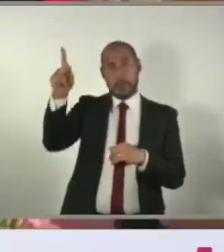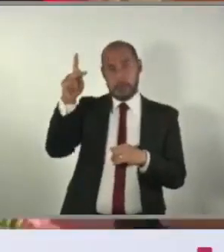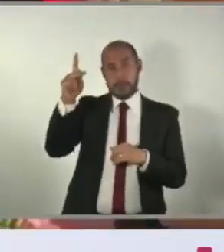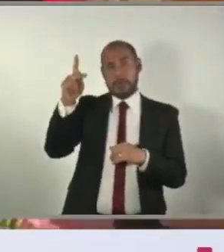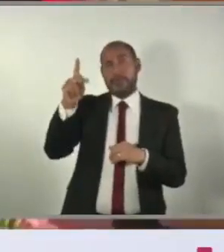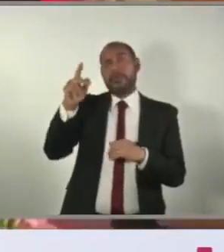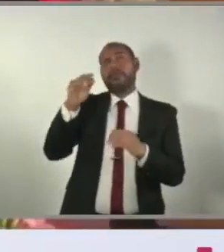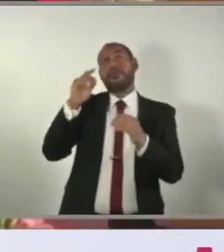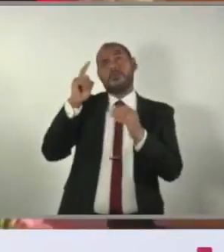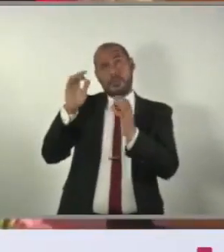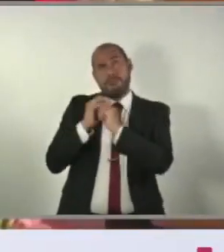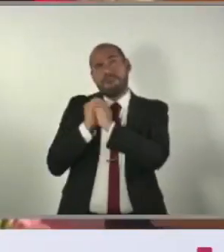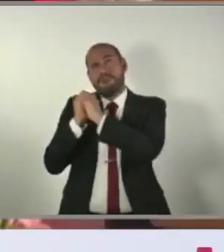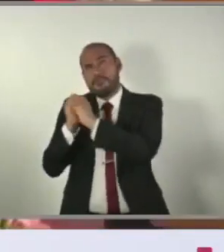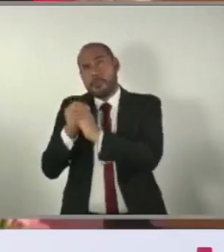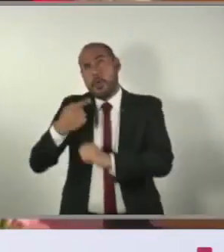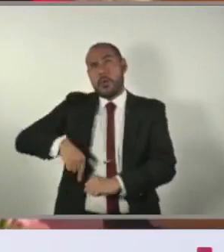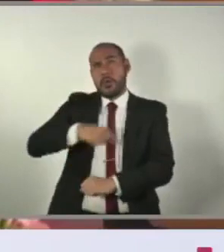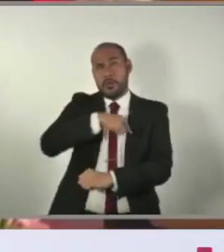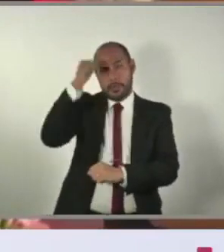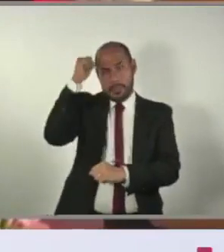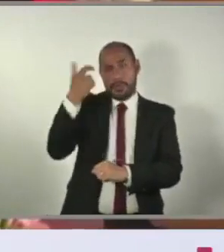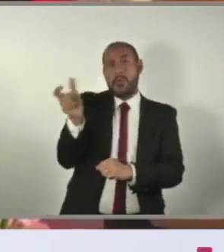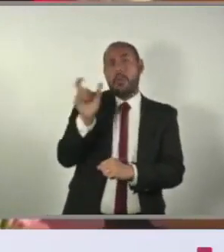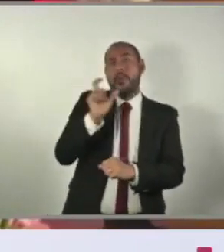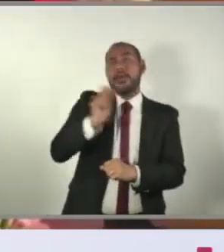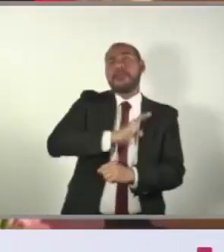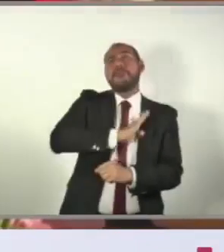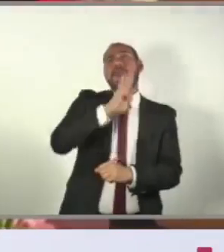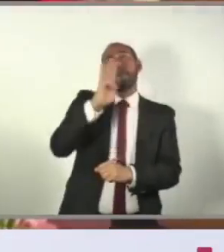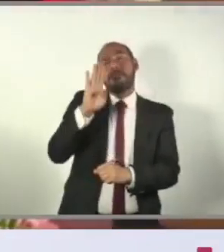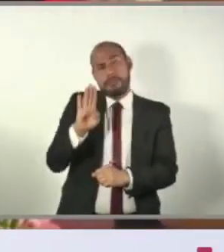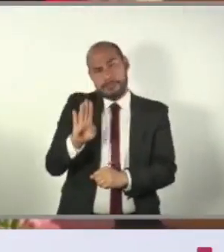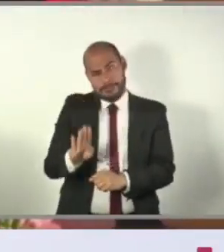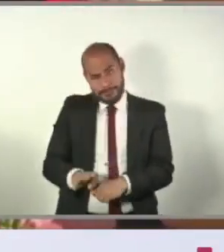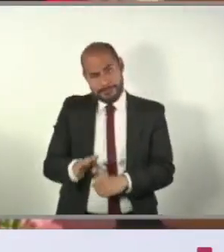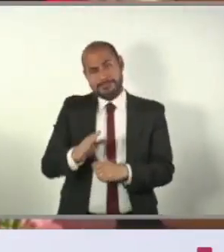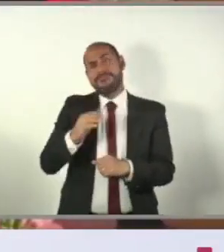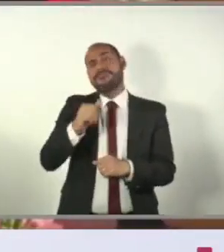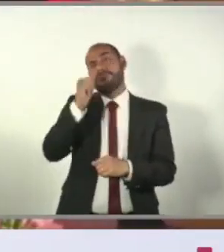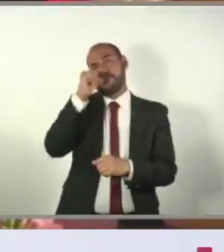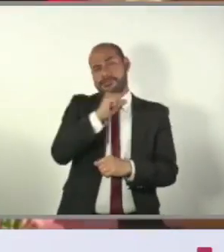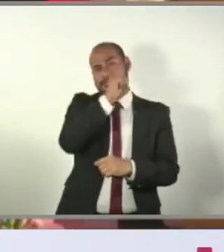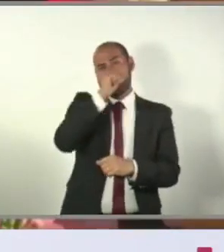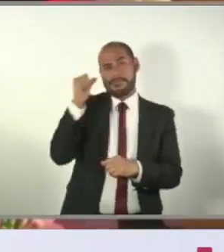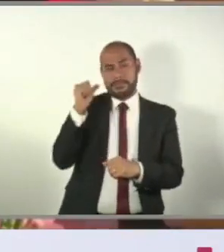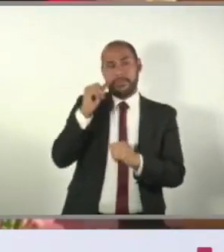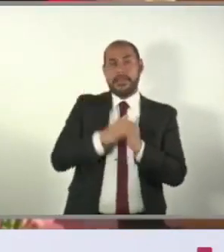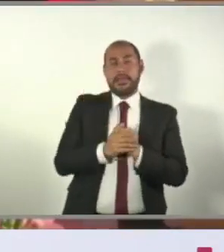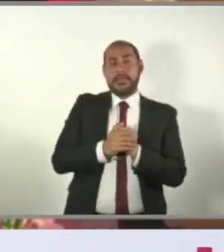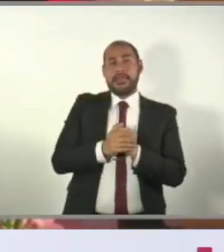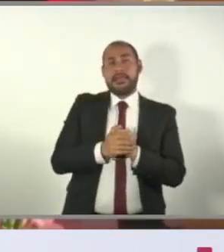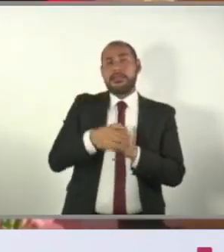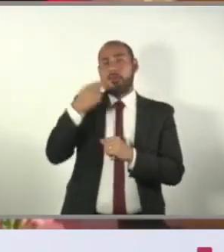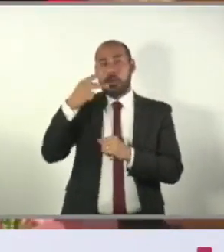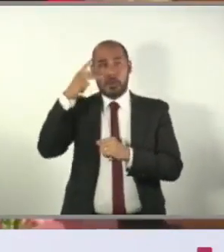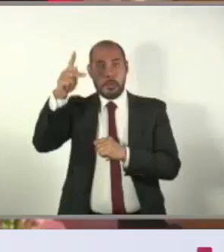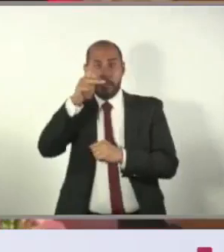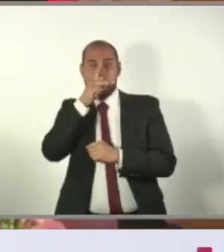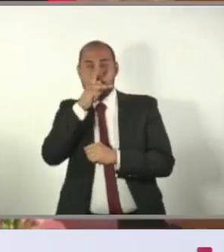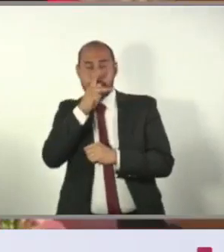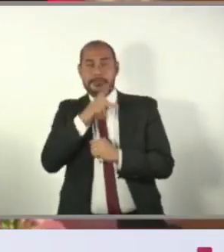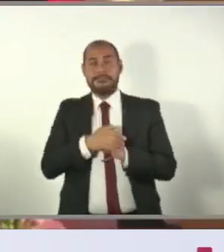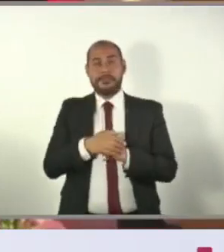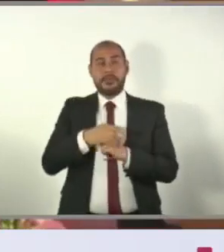pecadores, ahora y en la hora de nuestra muerte. Amén. En nombre del Padre, del